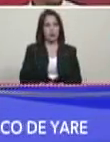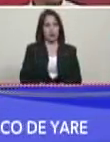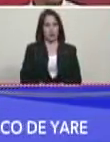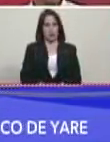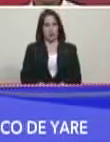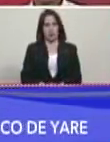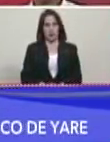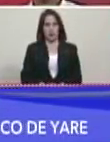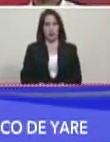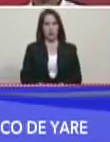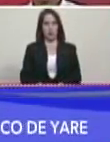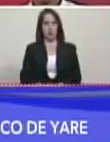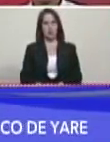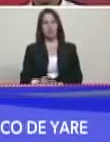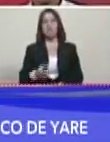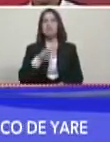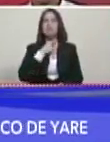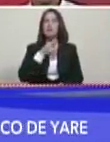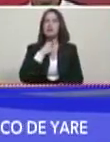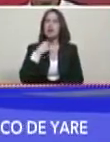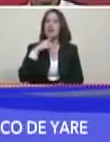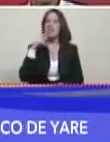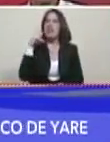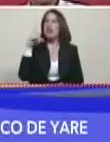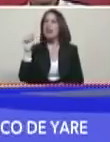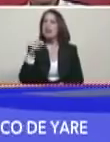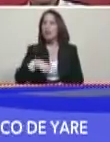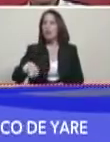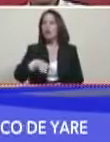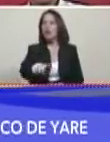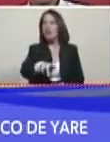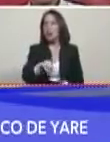provoca irse por un río. ¿Qué río queda por aquí cerca?